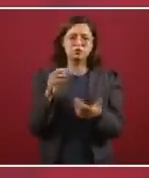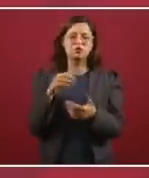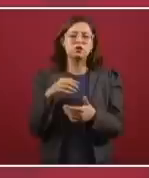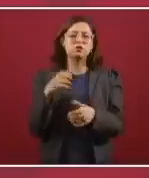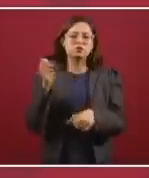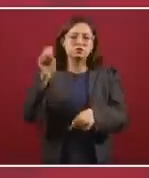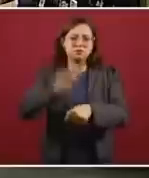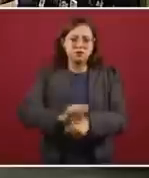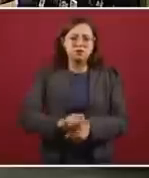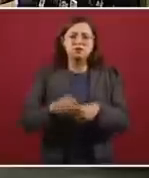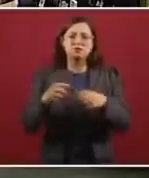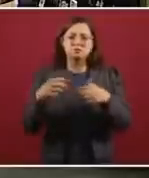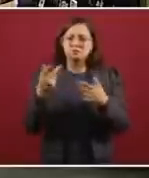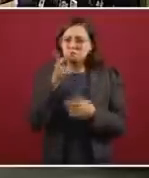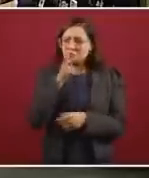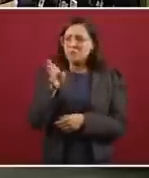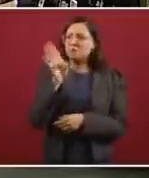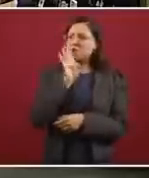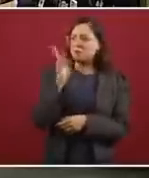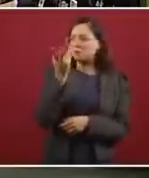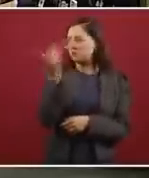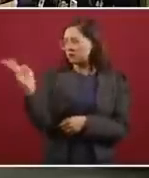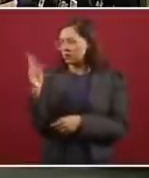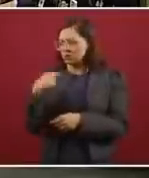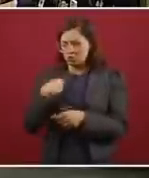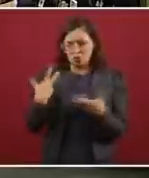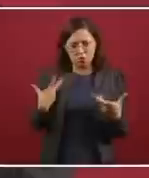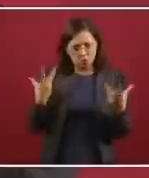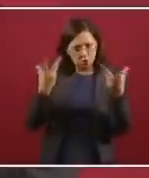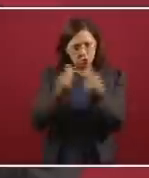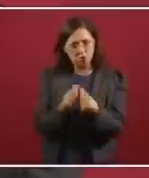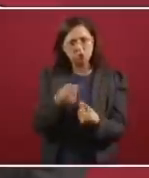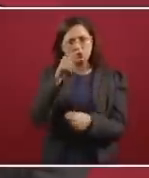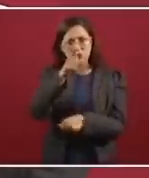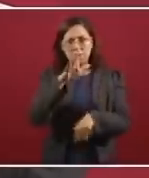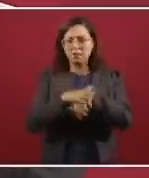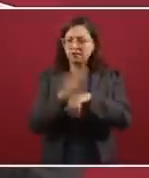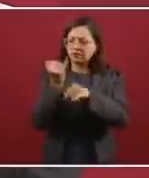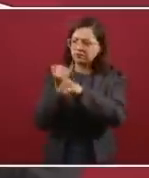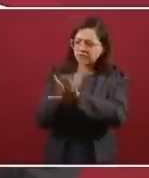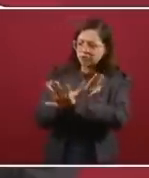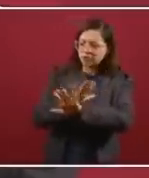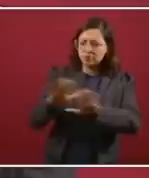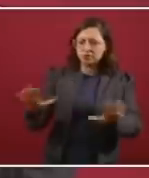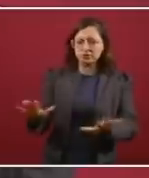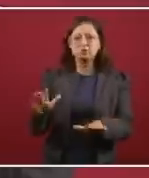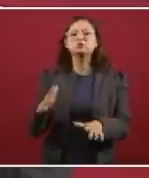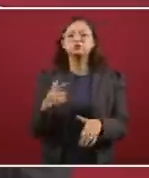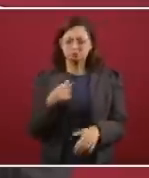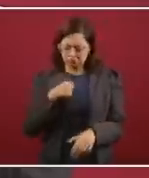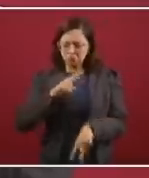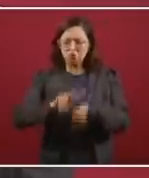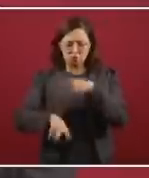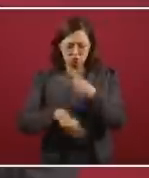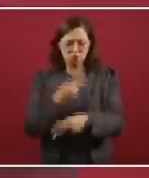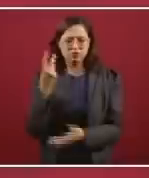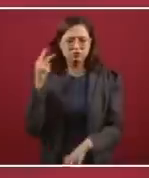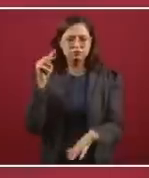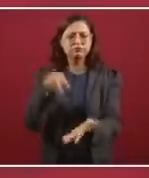próxima con los padres para que él informe. Yo voy a estar presente